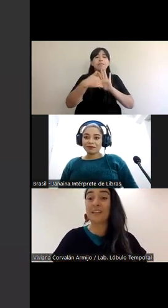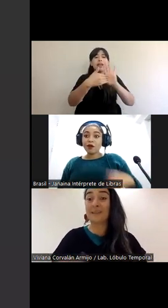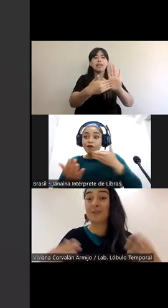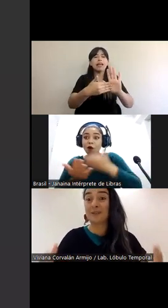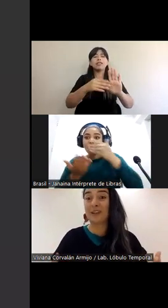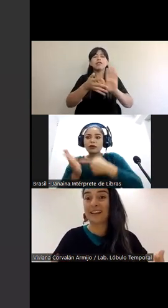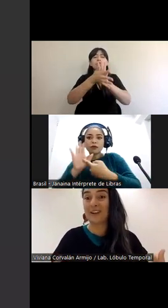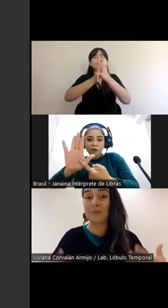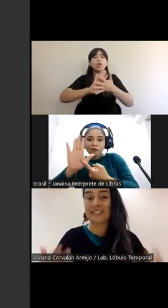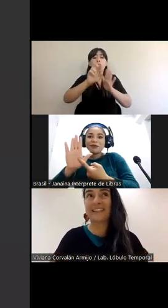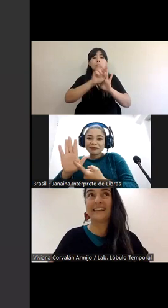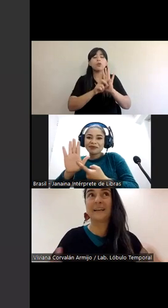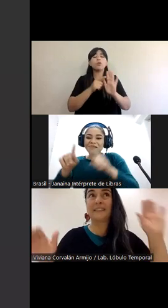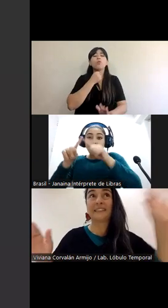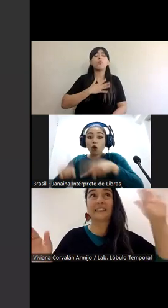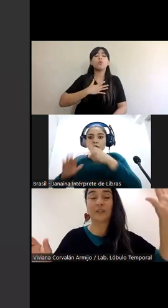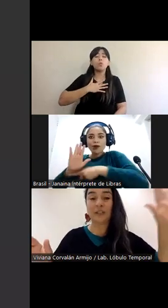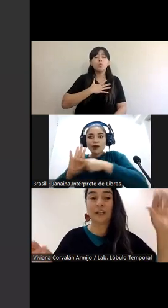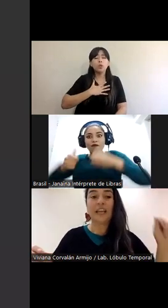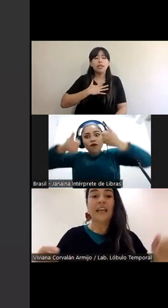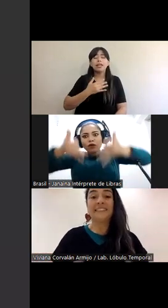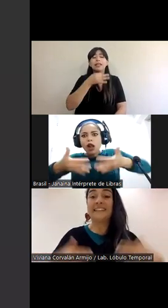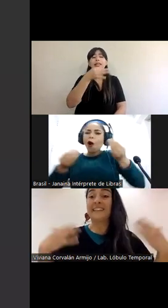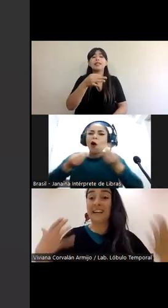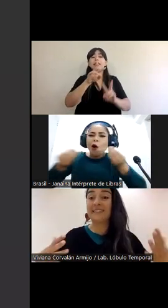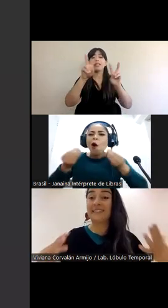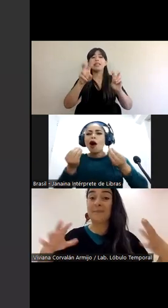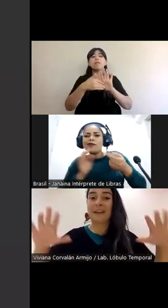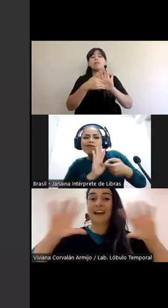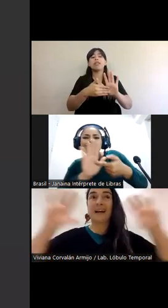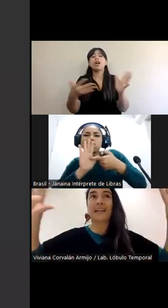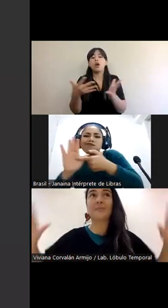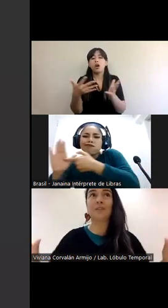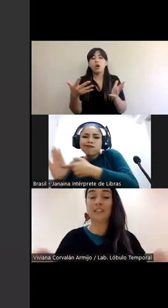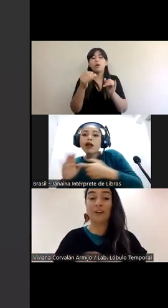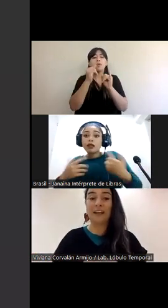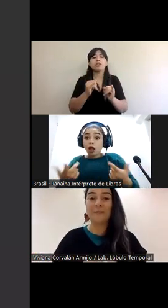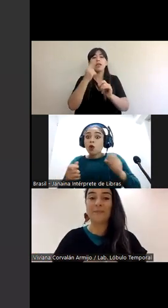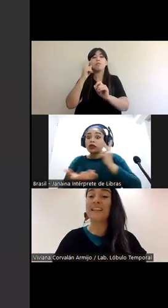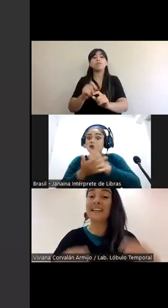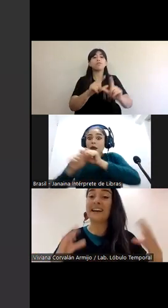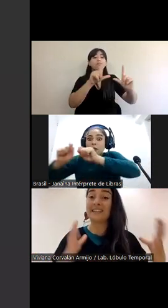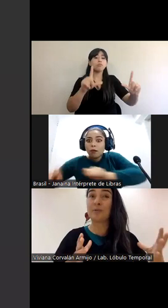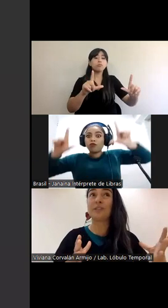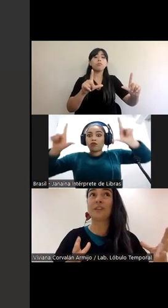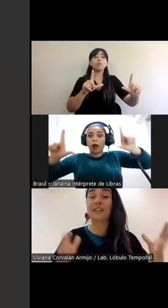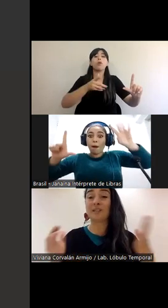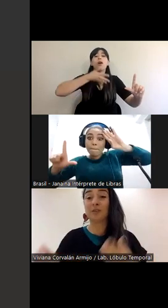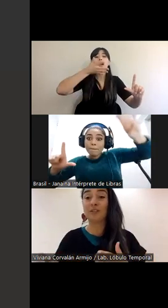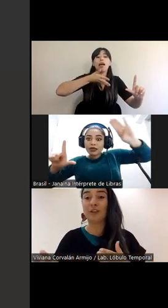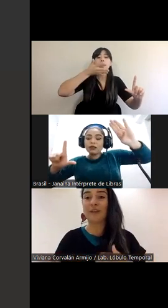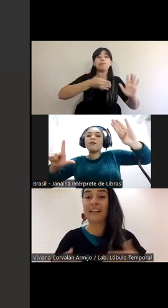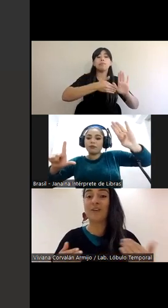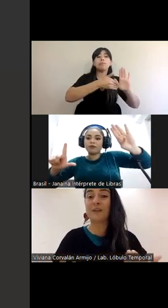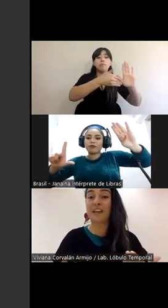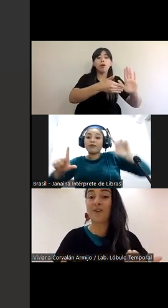me gustaría mucho mencionarles cómo va a ser esta presentación. Se destaca siempre a la expositora, y cada expositora y